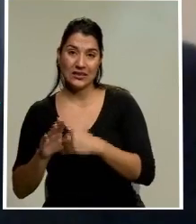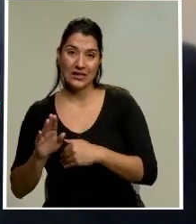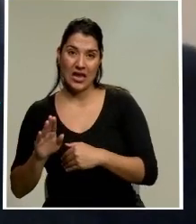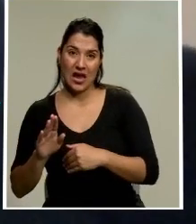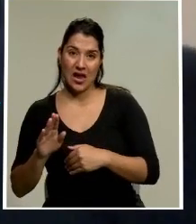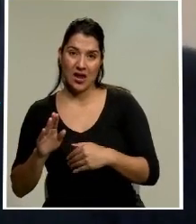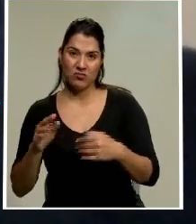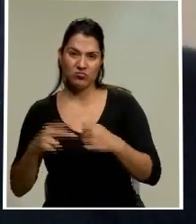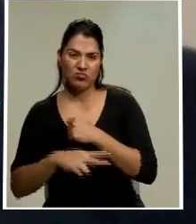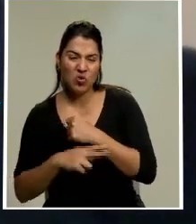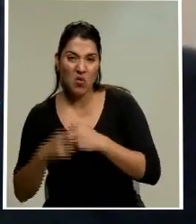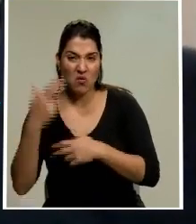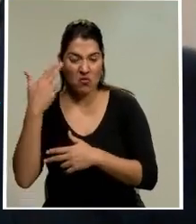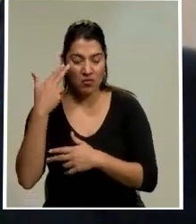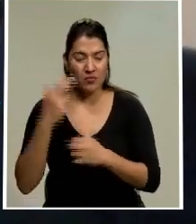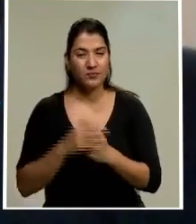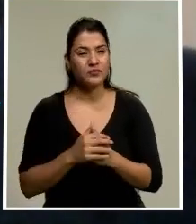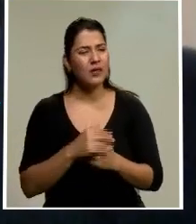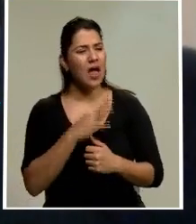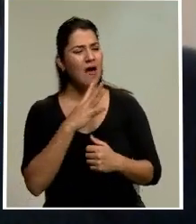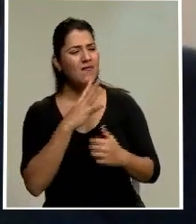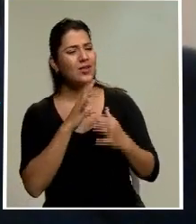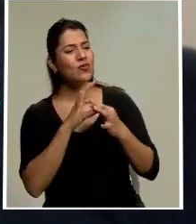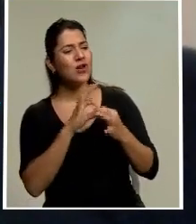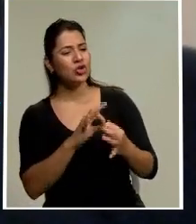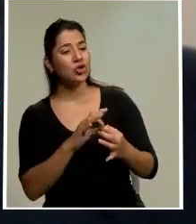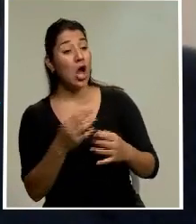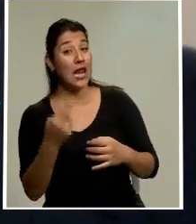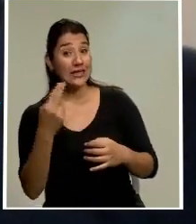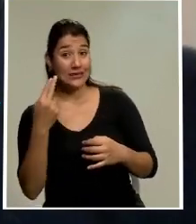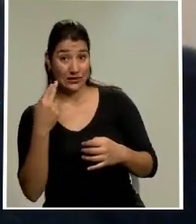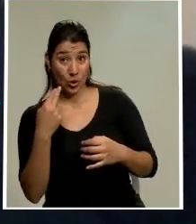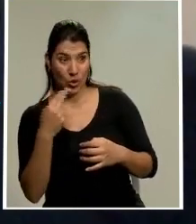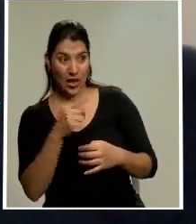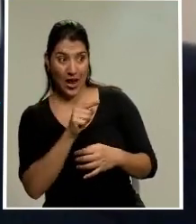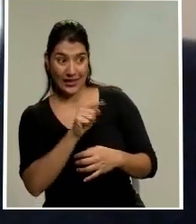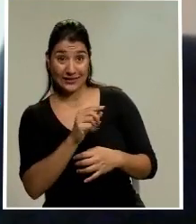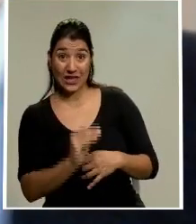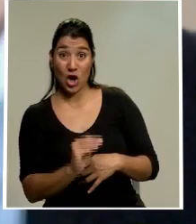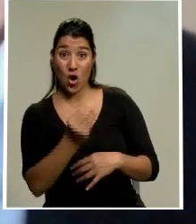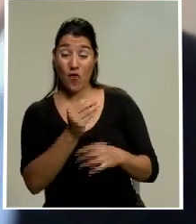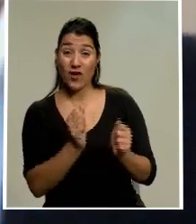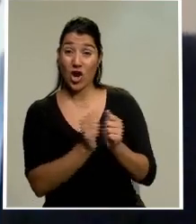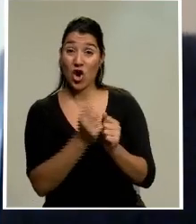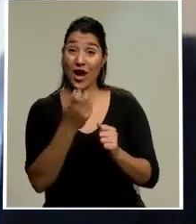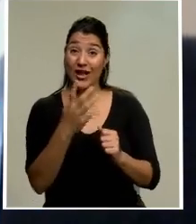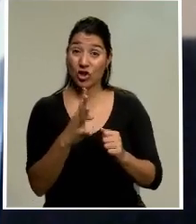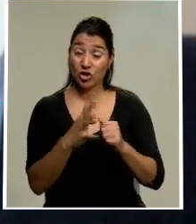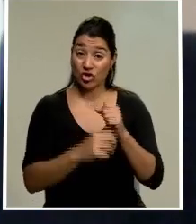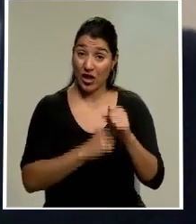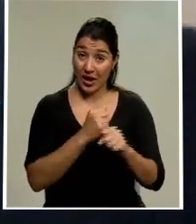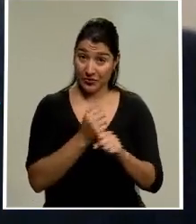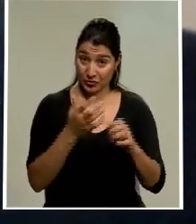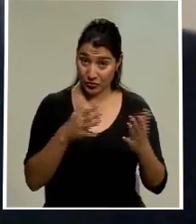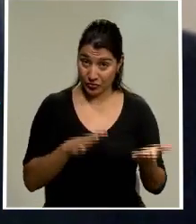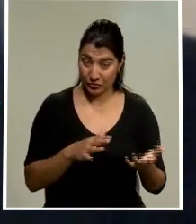metáfora de la tragedia del homicidio de este muchacho de 14 años de manera tan violenta, cuando detuvieron a